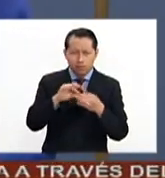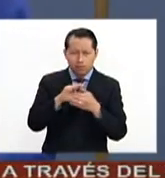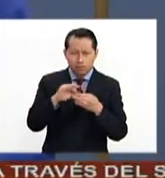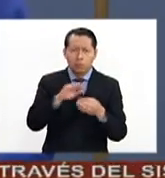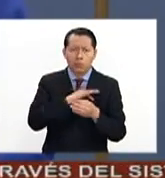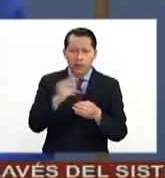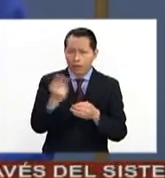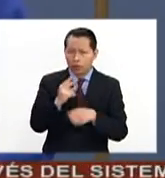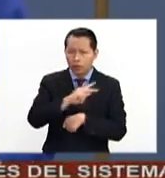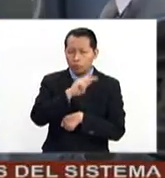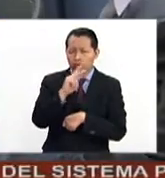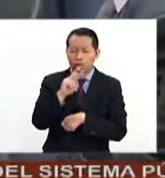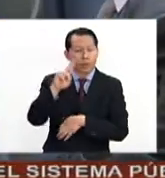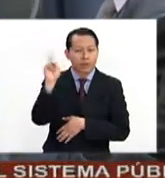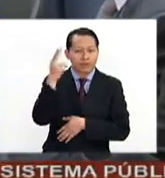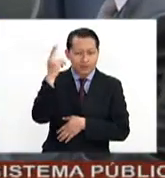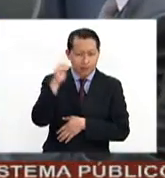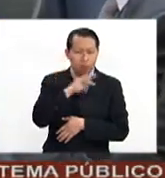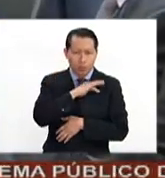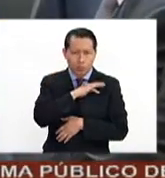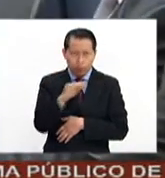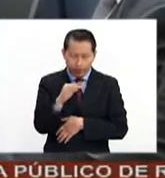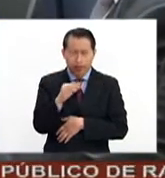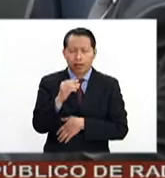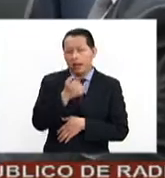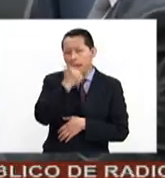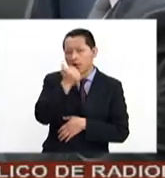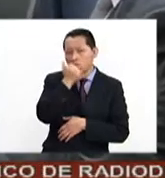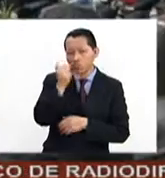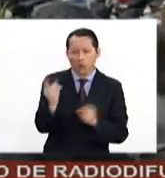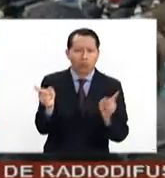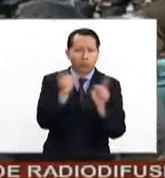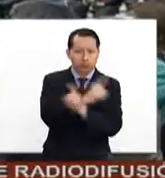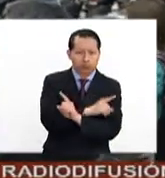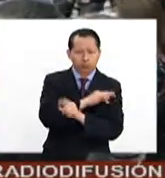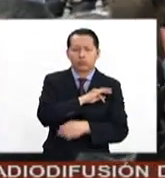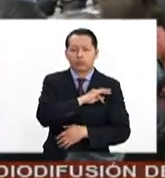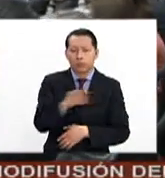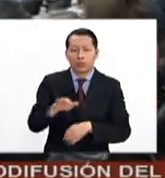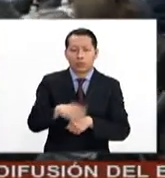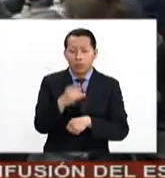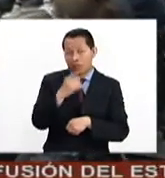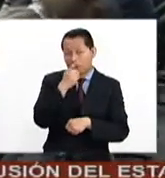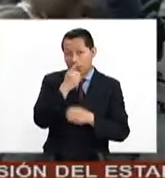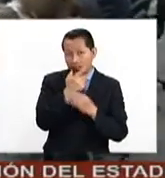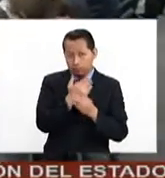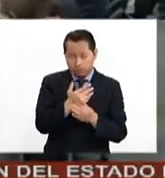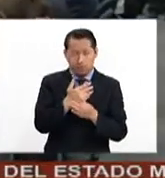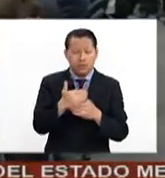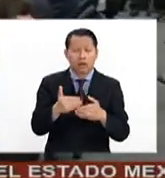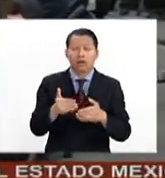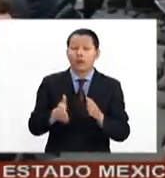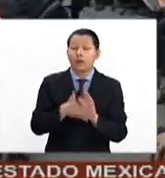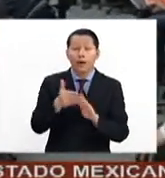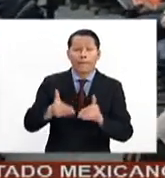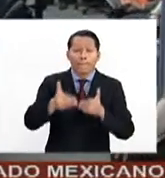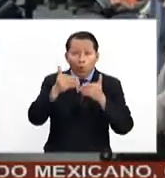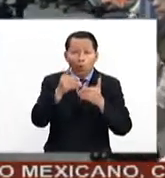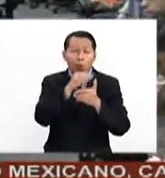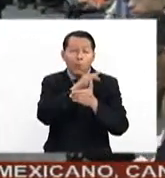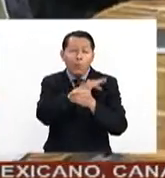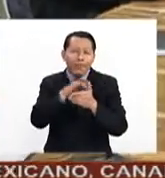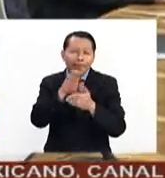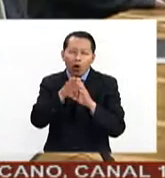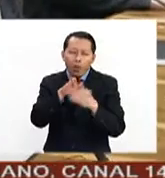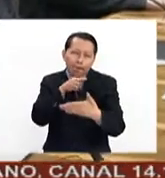ambas instituciones y acordaron seguir trabajando juntos porque afirman ningún muro podrá frenar